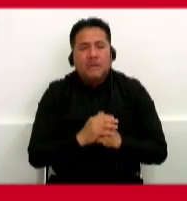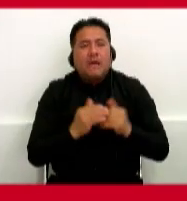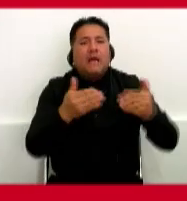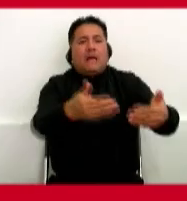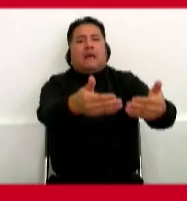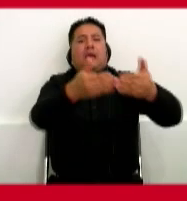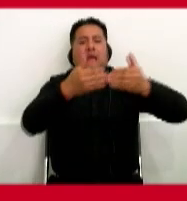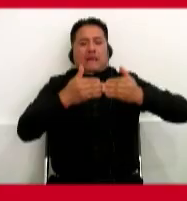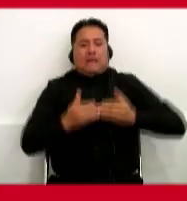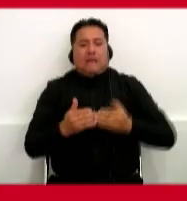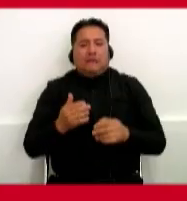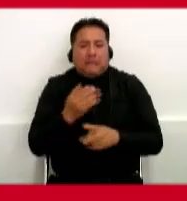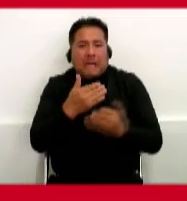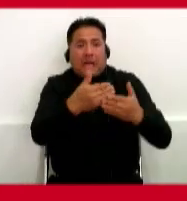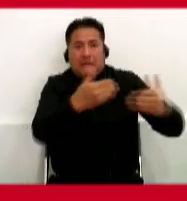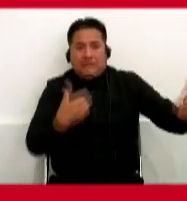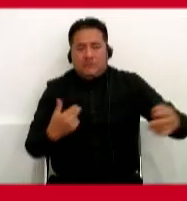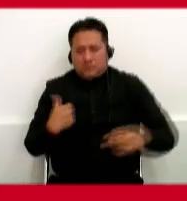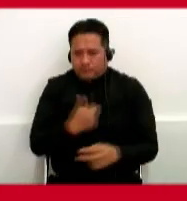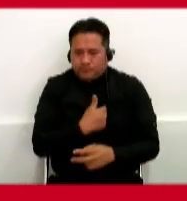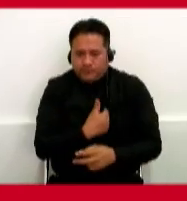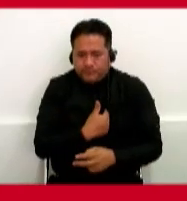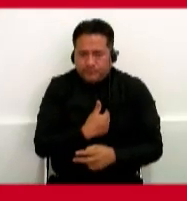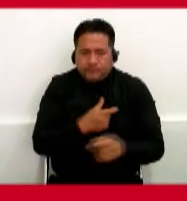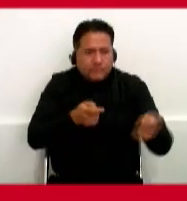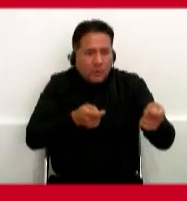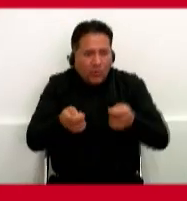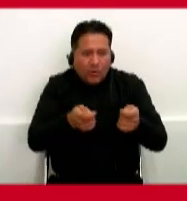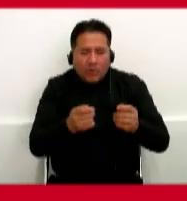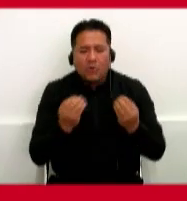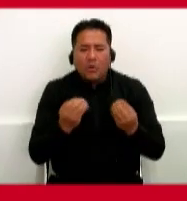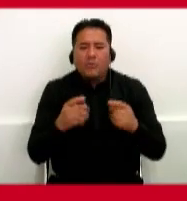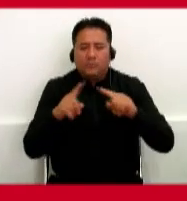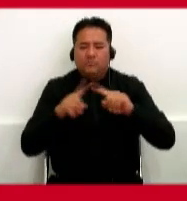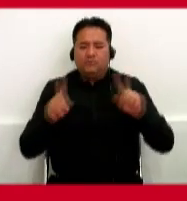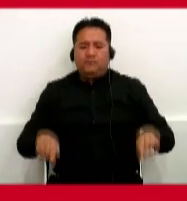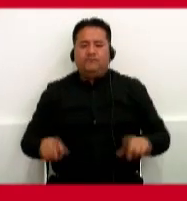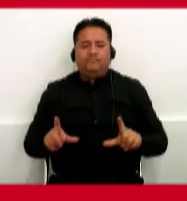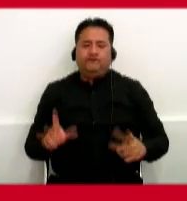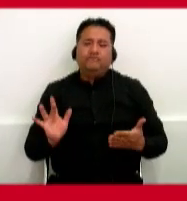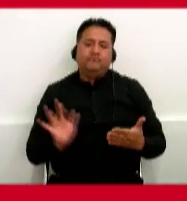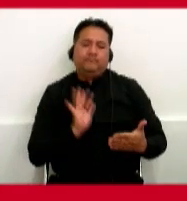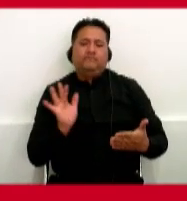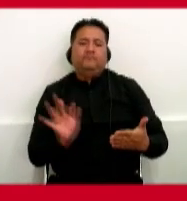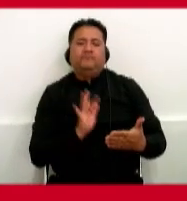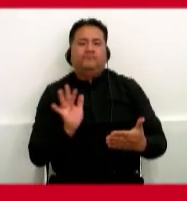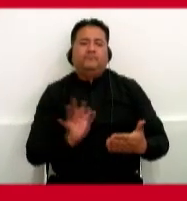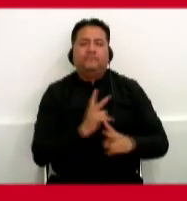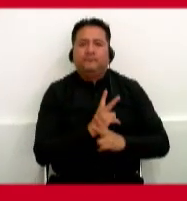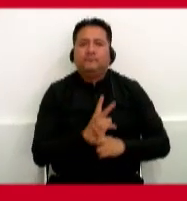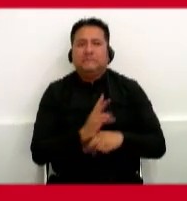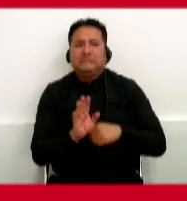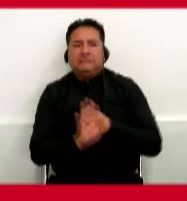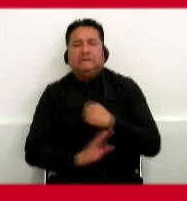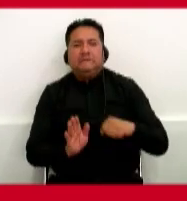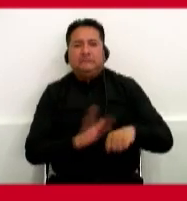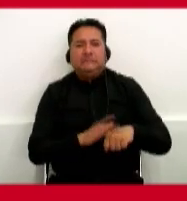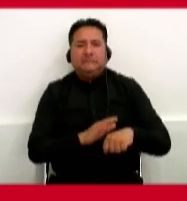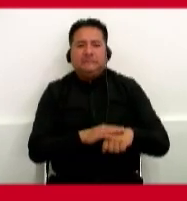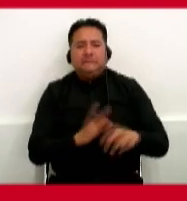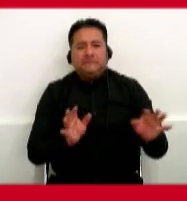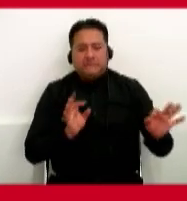control crítico implementamos un monitoreo predictivo. Este sistema de monitoreo estuvo conformado